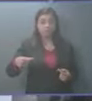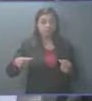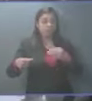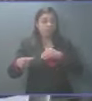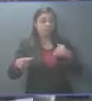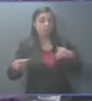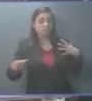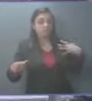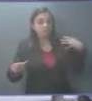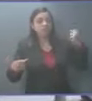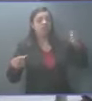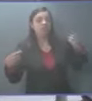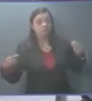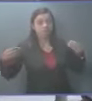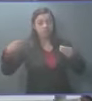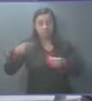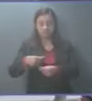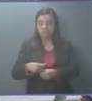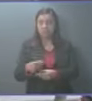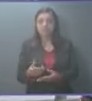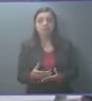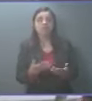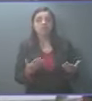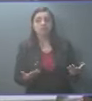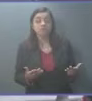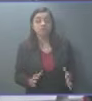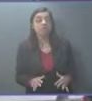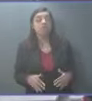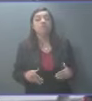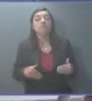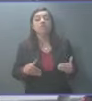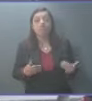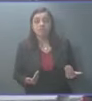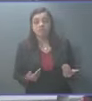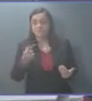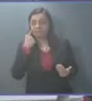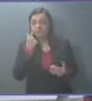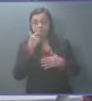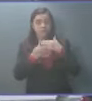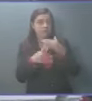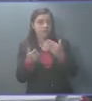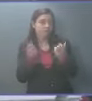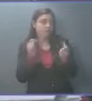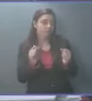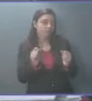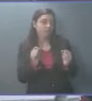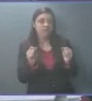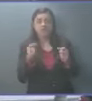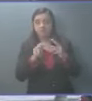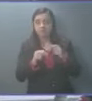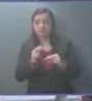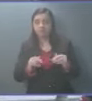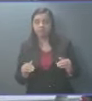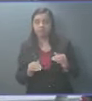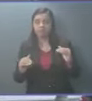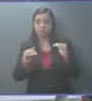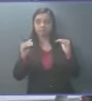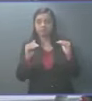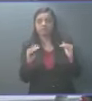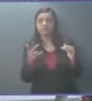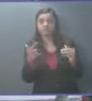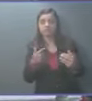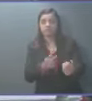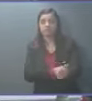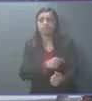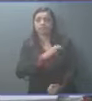de Salud dio para la construcción, la adecuación de infraestructura del